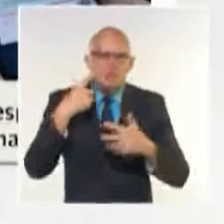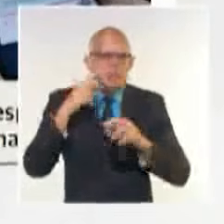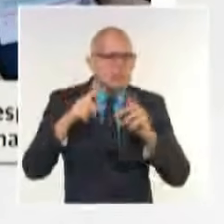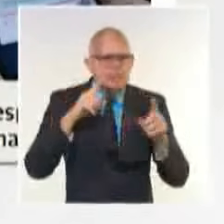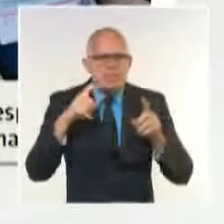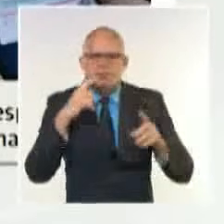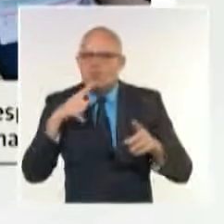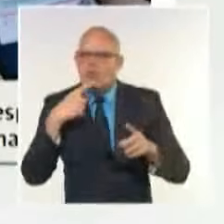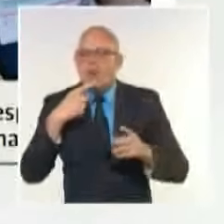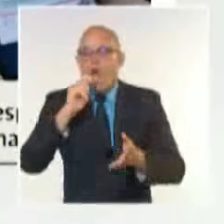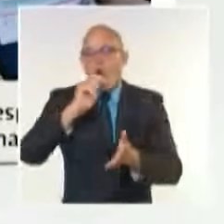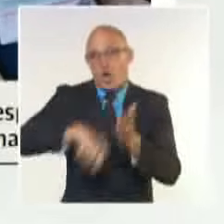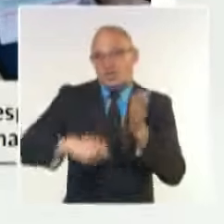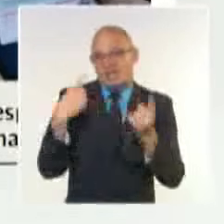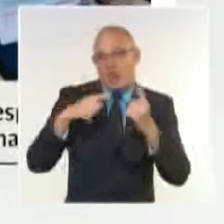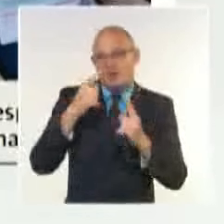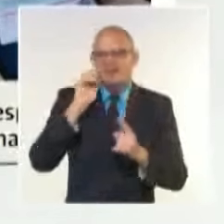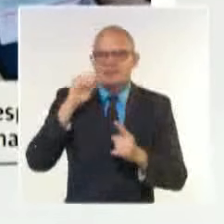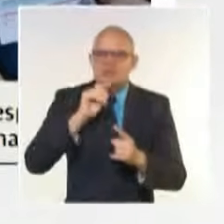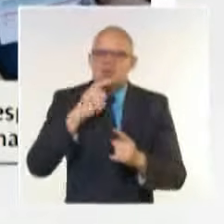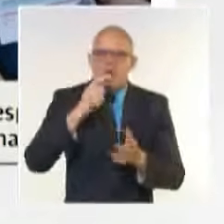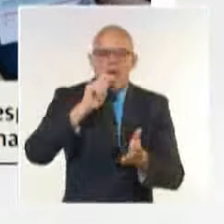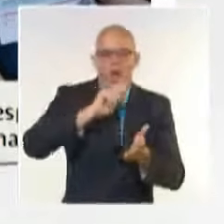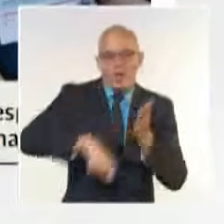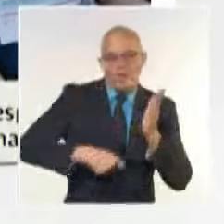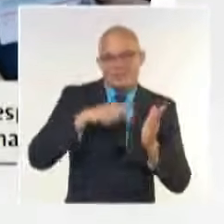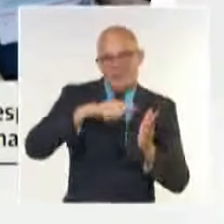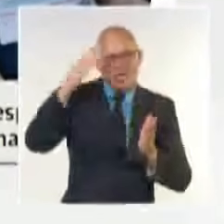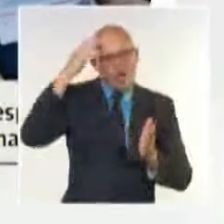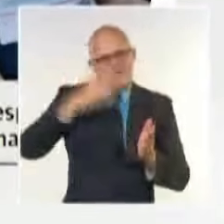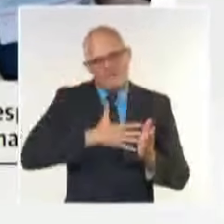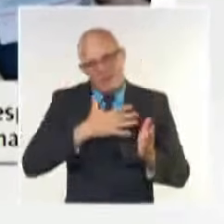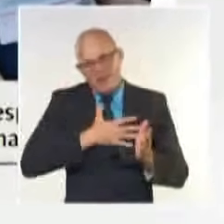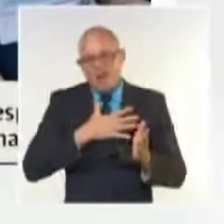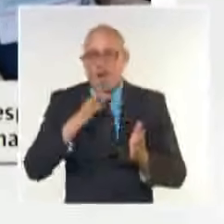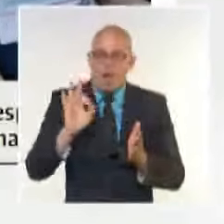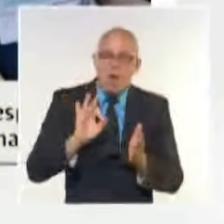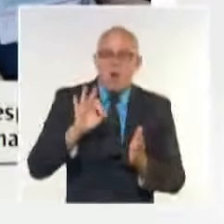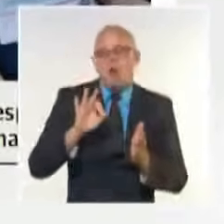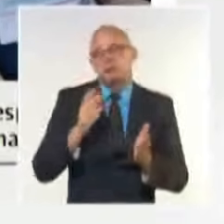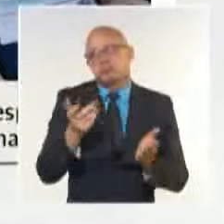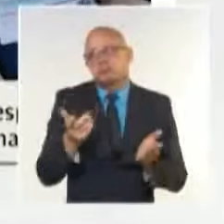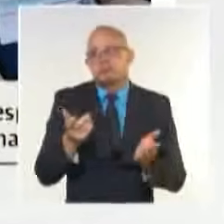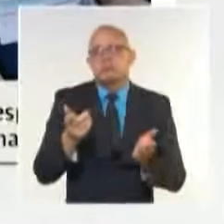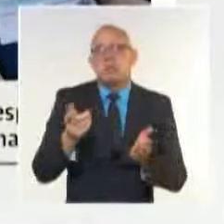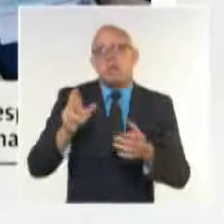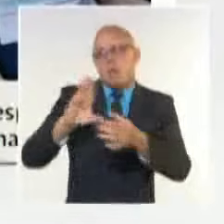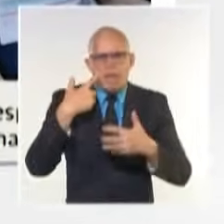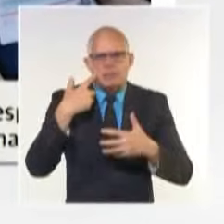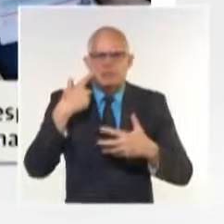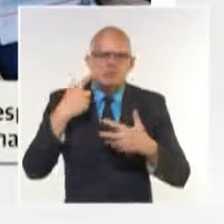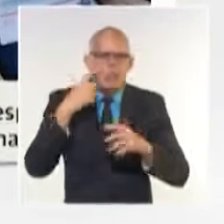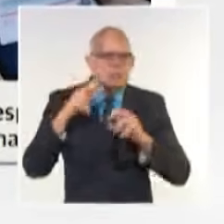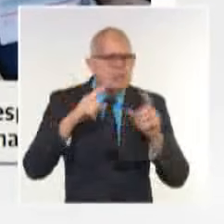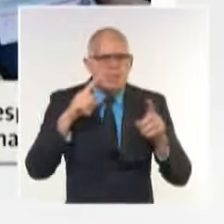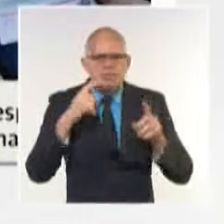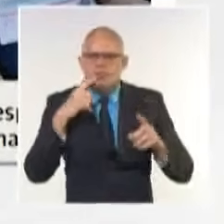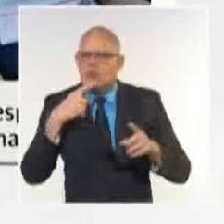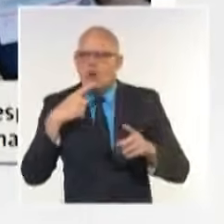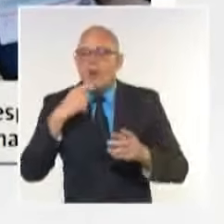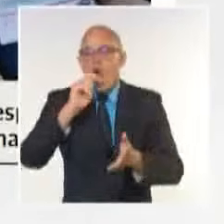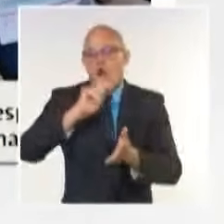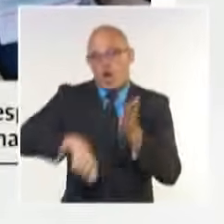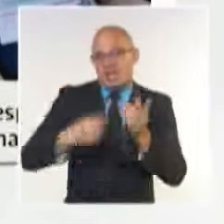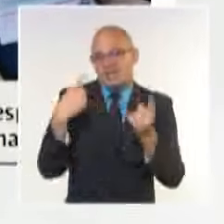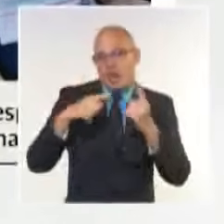lo que se establecen entre los actores económicos, que puede ser perfectamente entre actores económicos estatales, que se